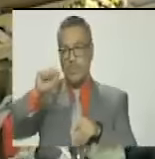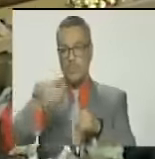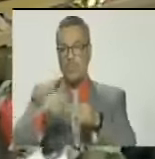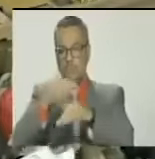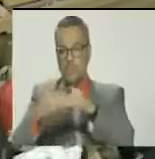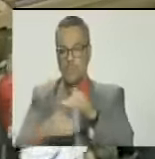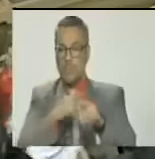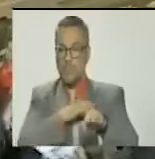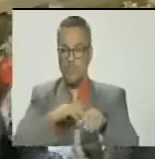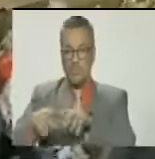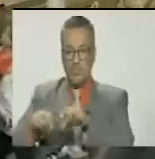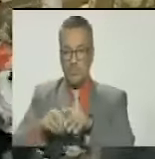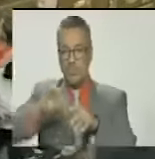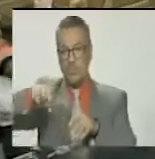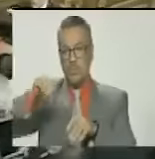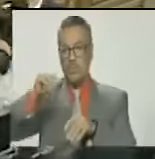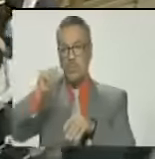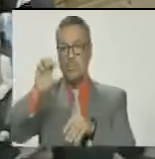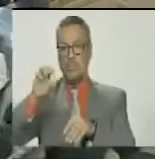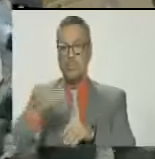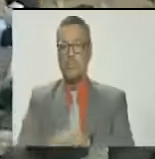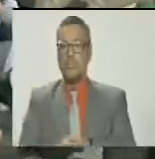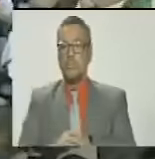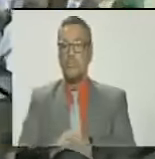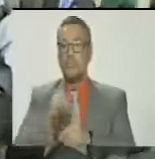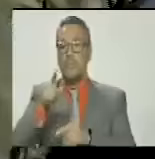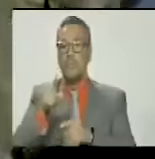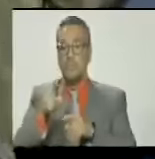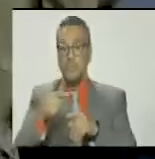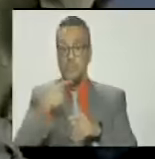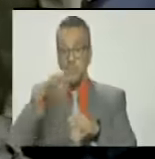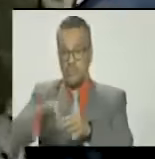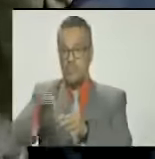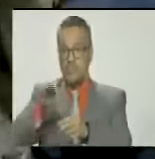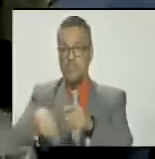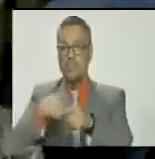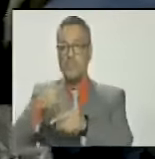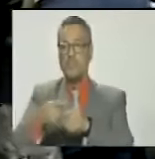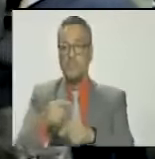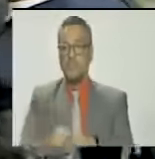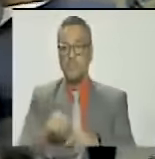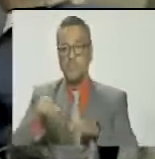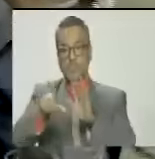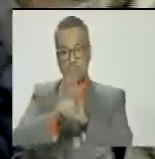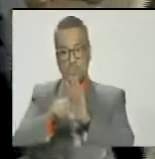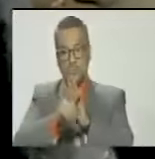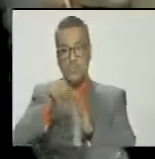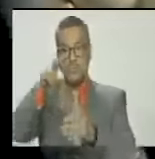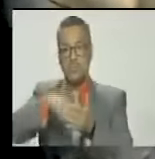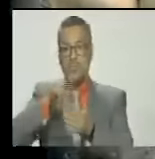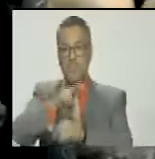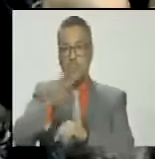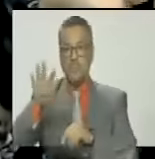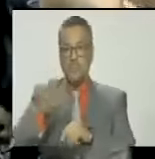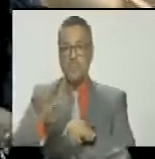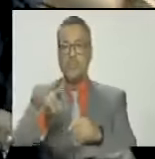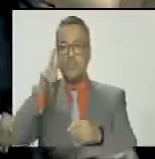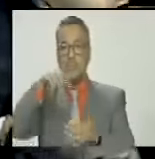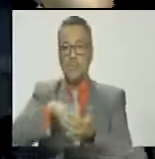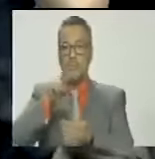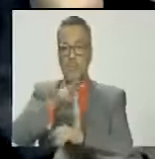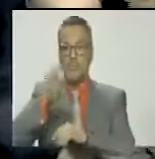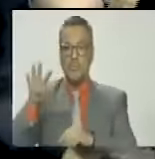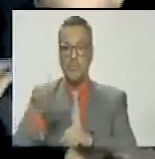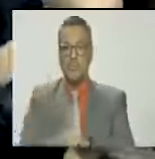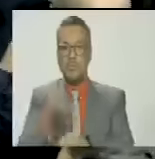al subsecretario José Omar Molina Palencia. Esta elección sería para el periodo legislativo